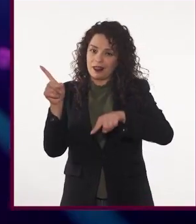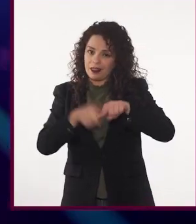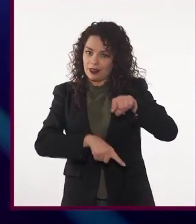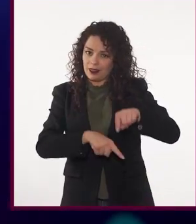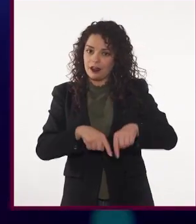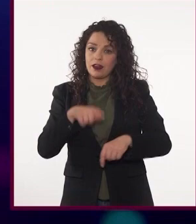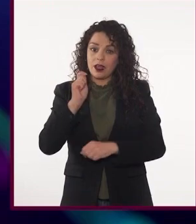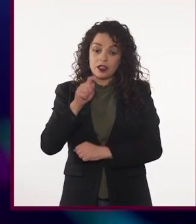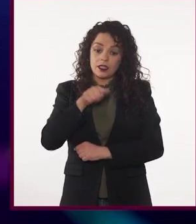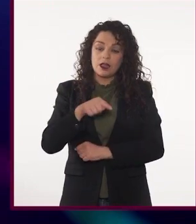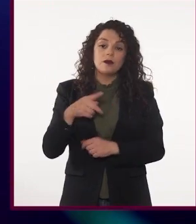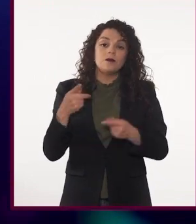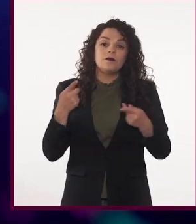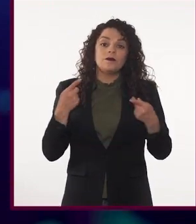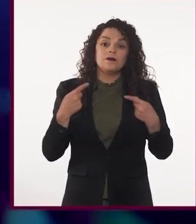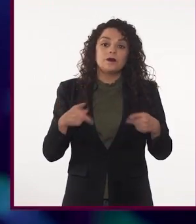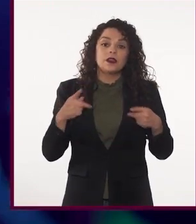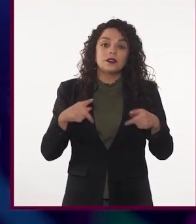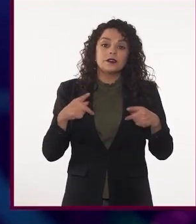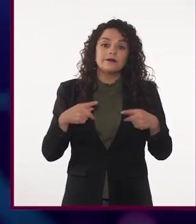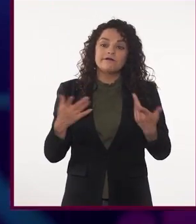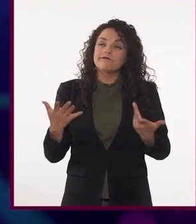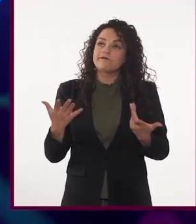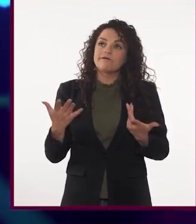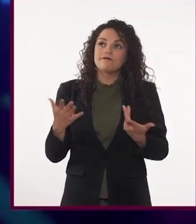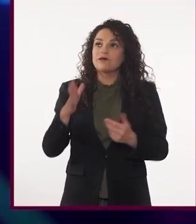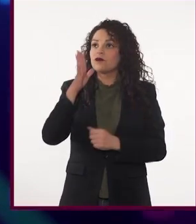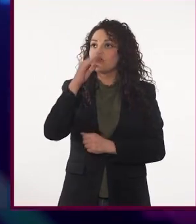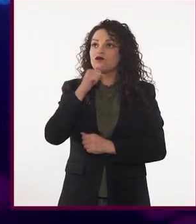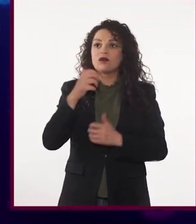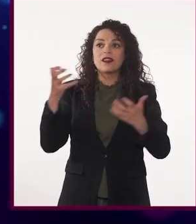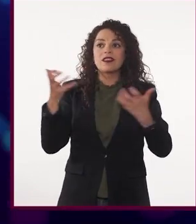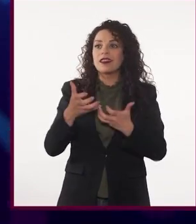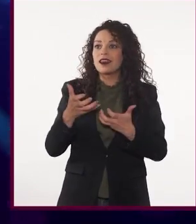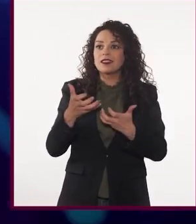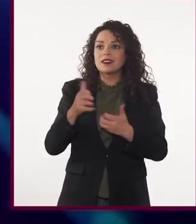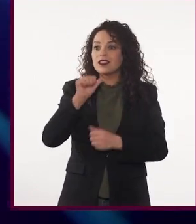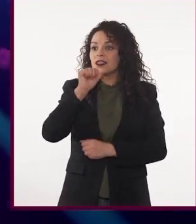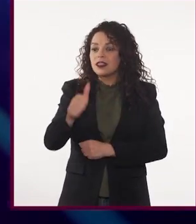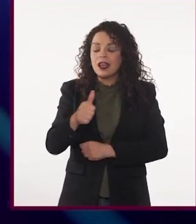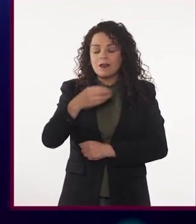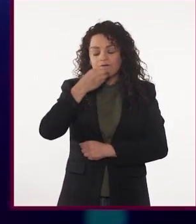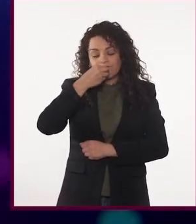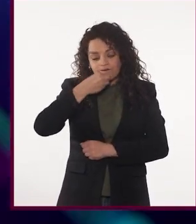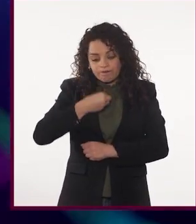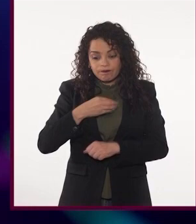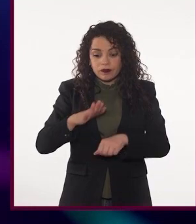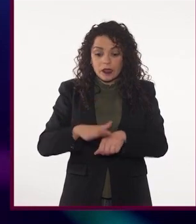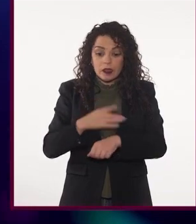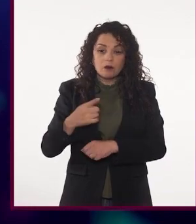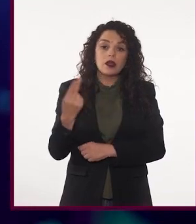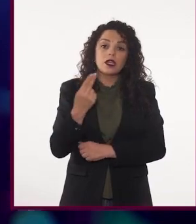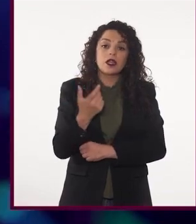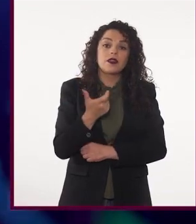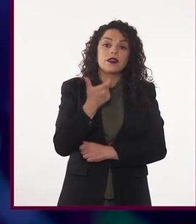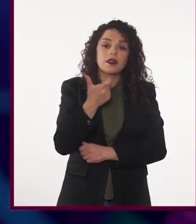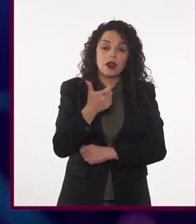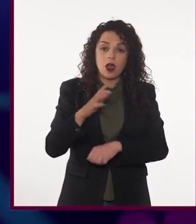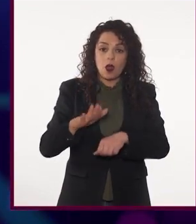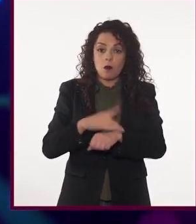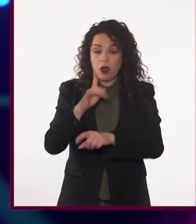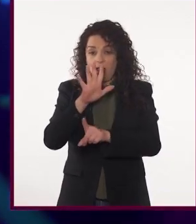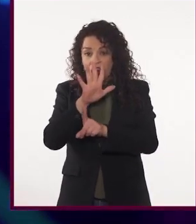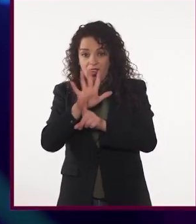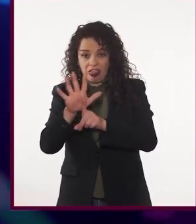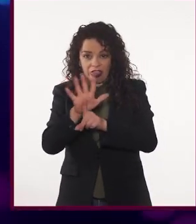bien son personas que se ven obligadas por una cuestión económica, porque si el acoso